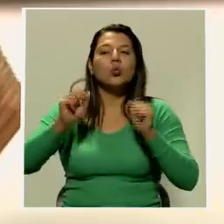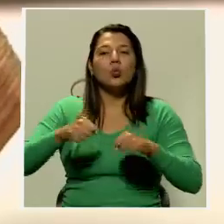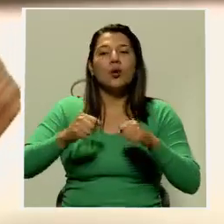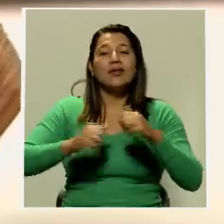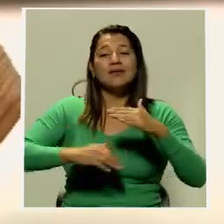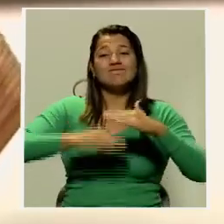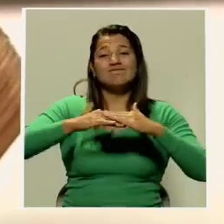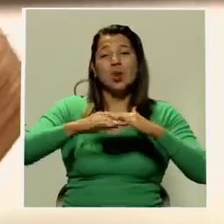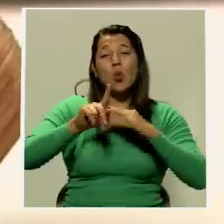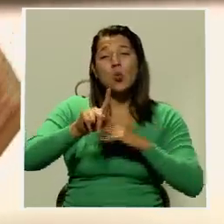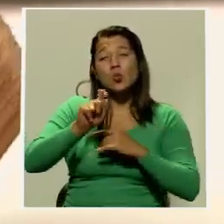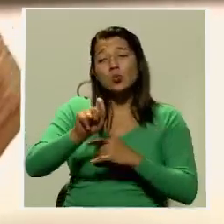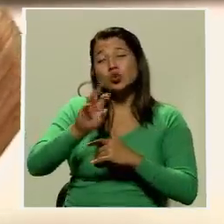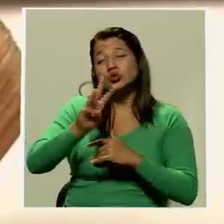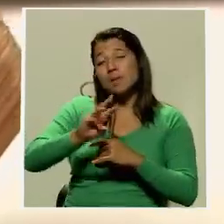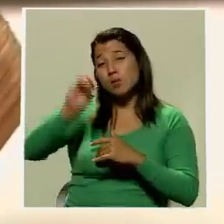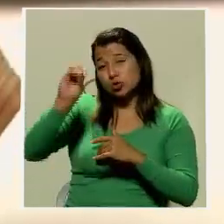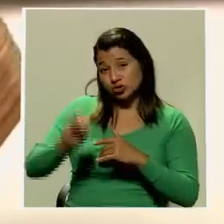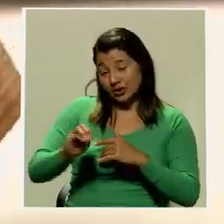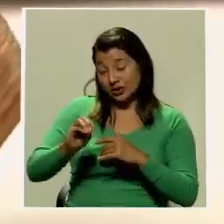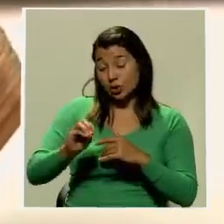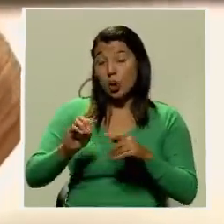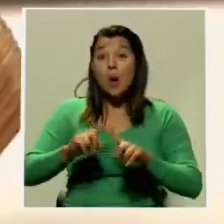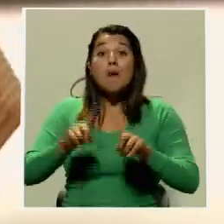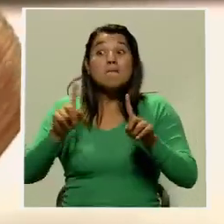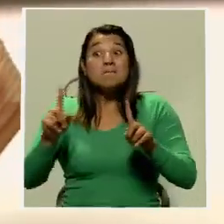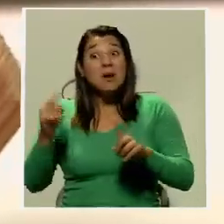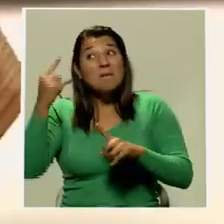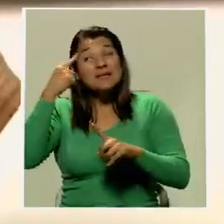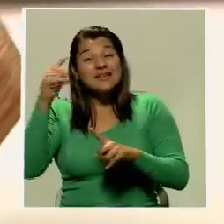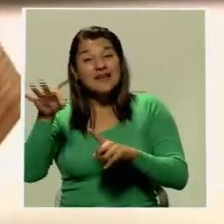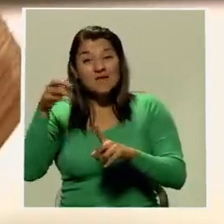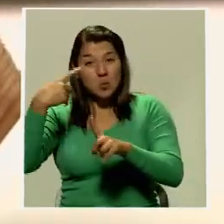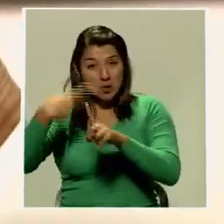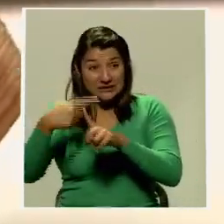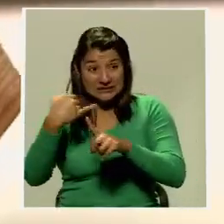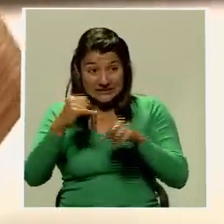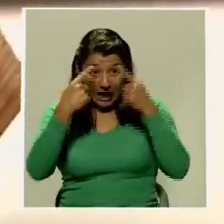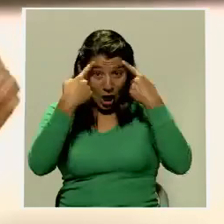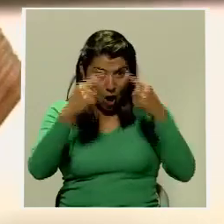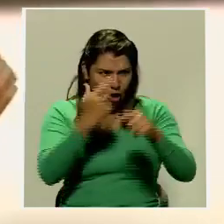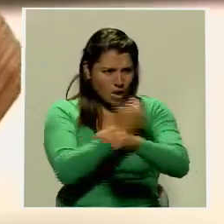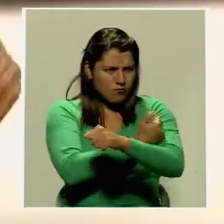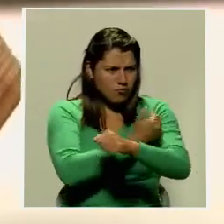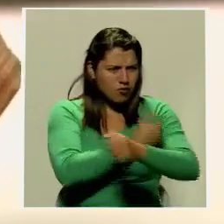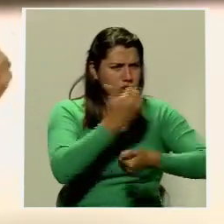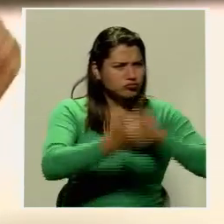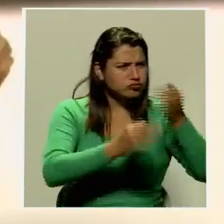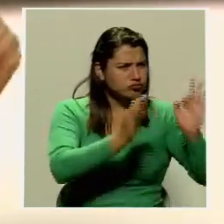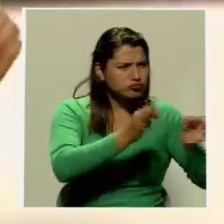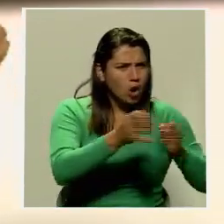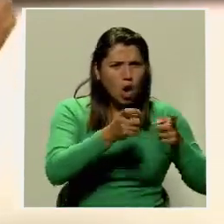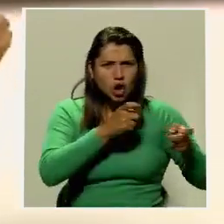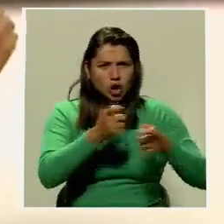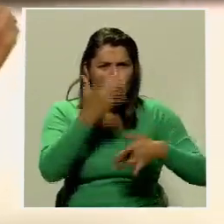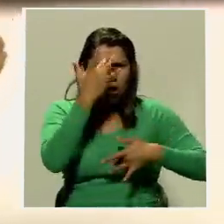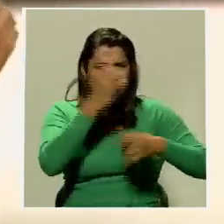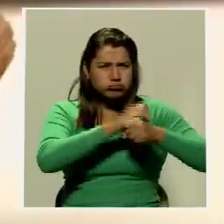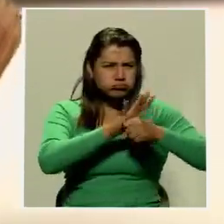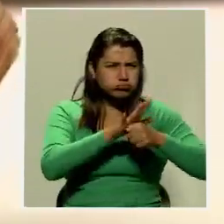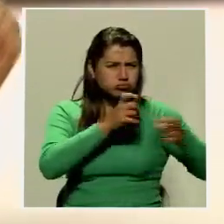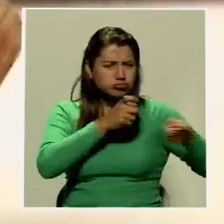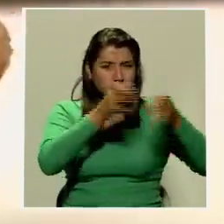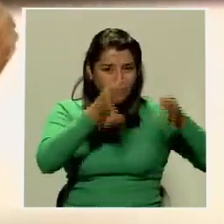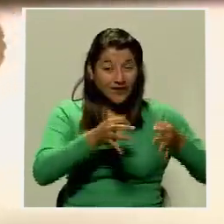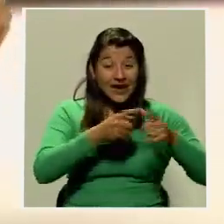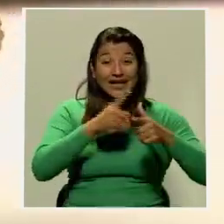2021, mientras que en un escenario optimista con un control exitoso de la pandemia y un proceso de vacunación más rápido, el crecimiento mundial